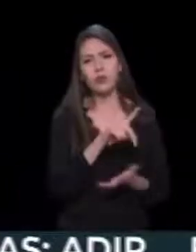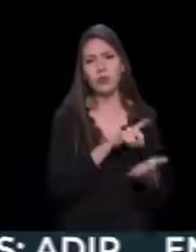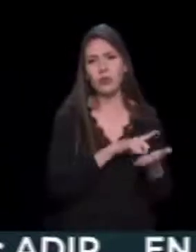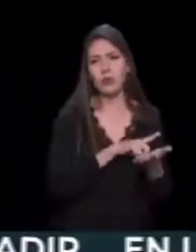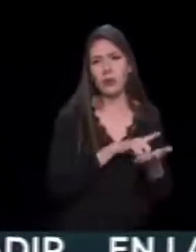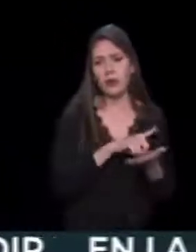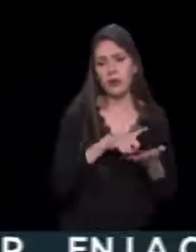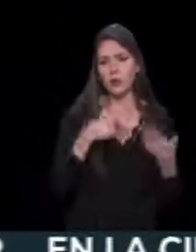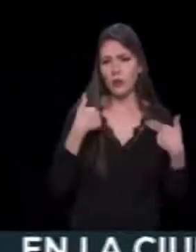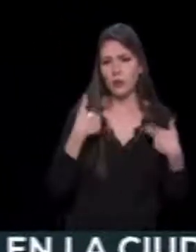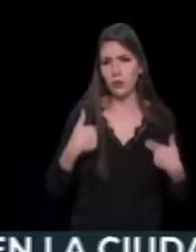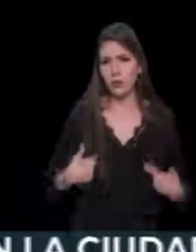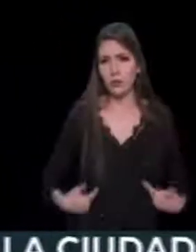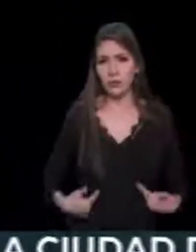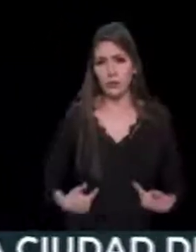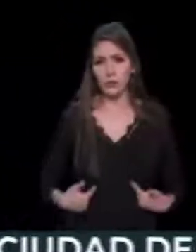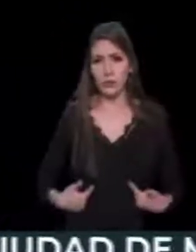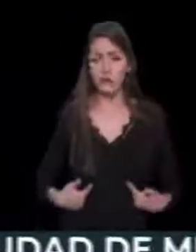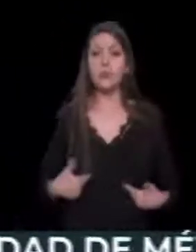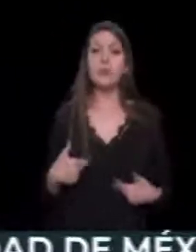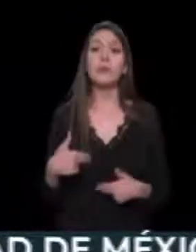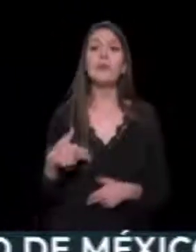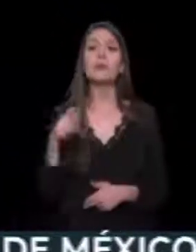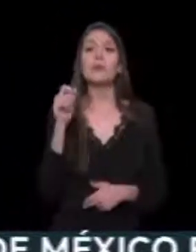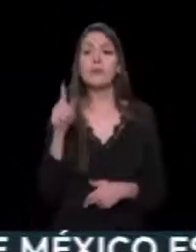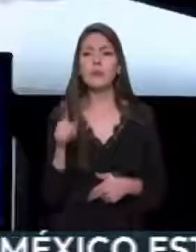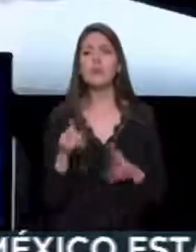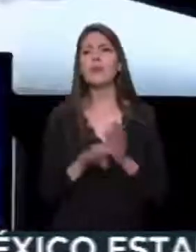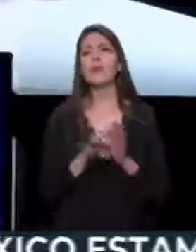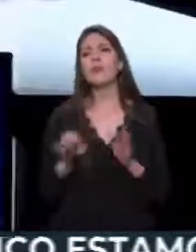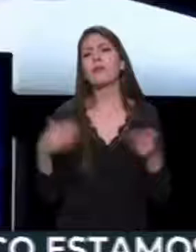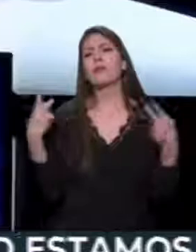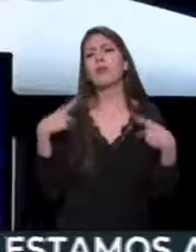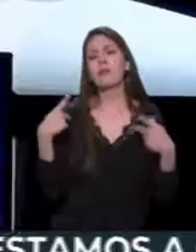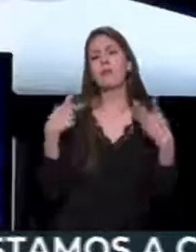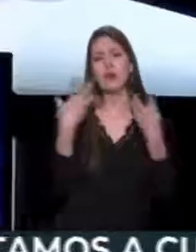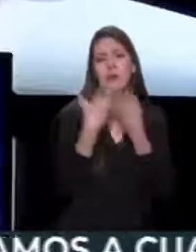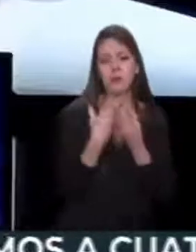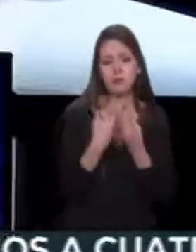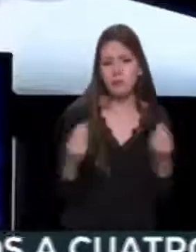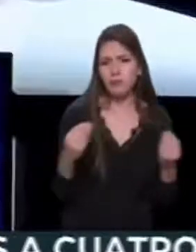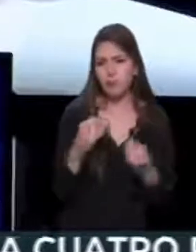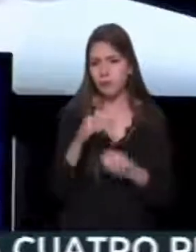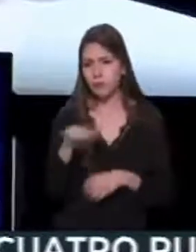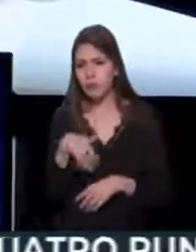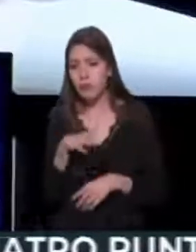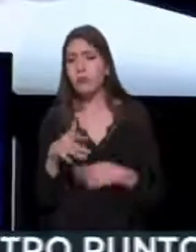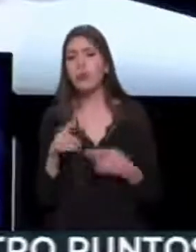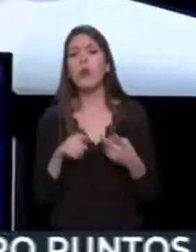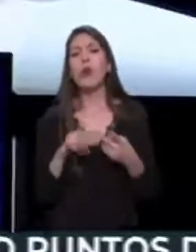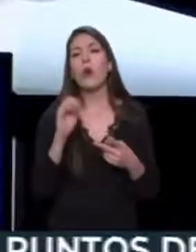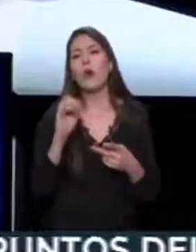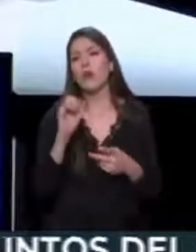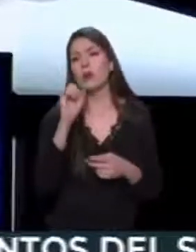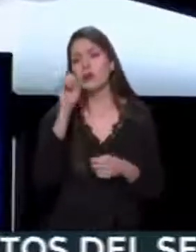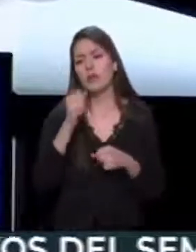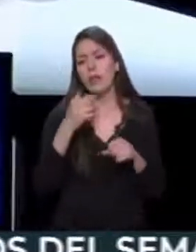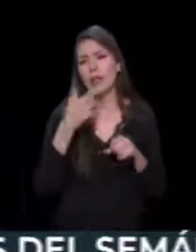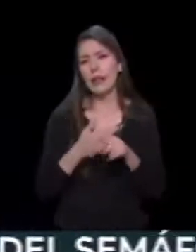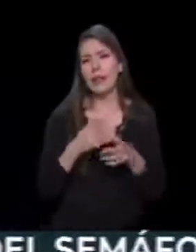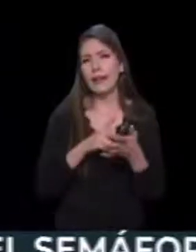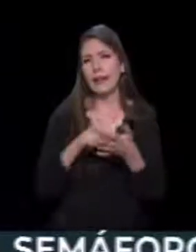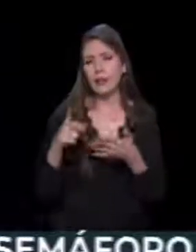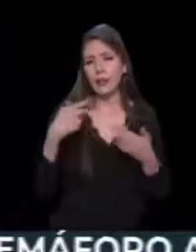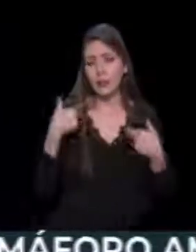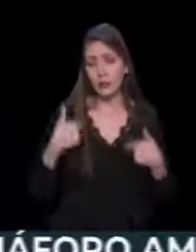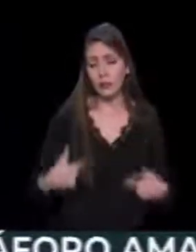como puede ser la parte de los desaparecidos, como puede ser la Subsecretaría de Derechos Humanos, en fin, la Fiscalía